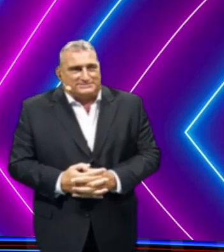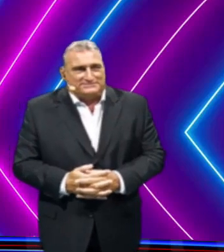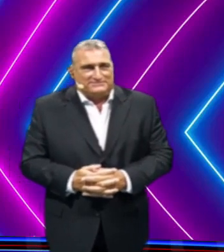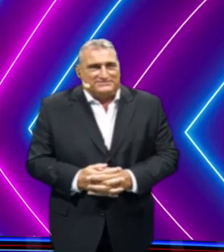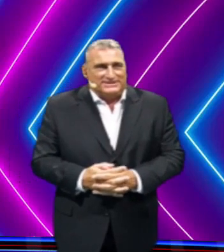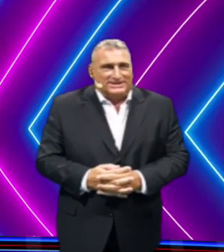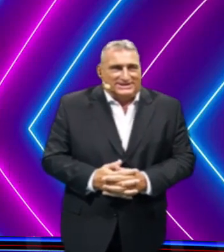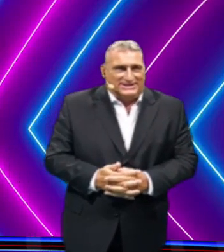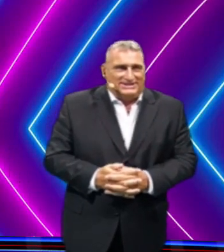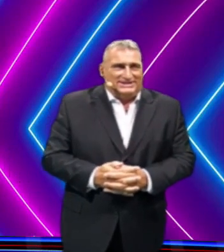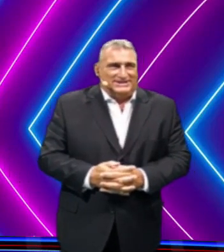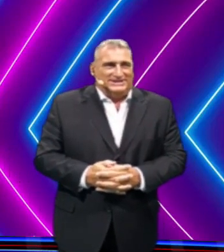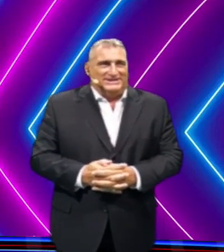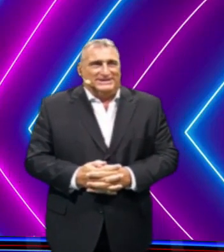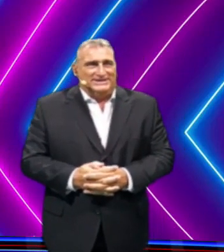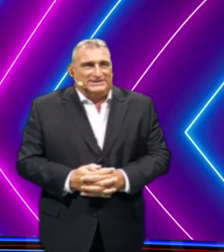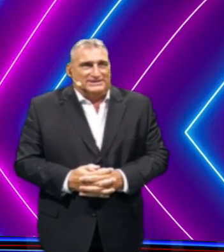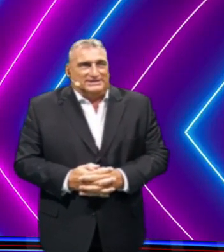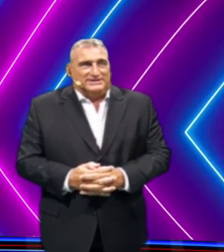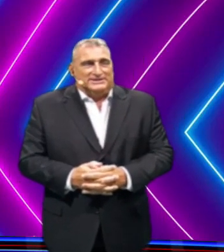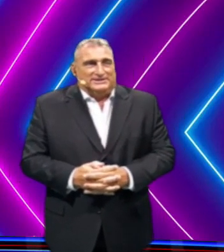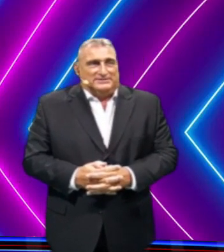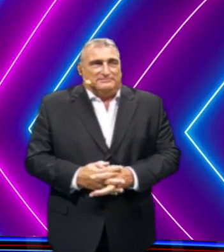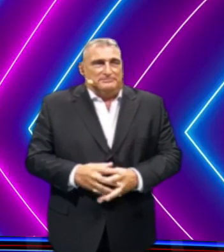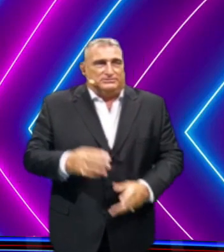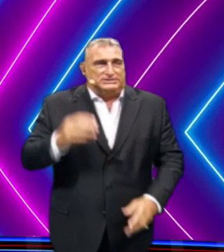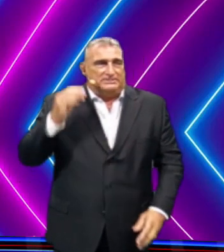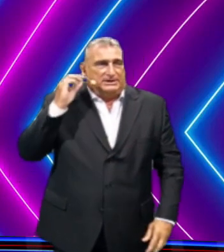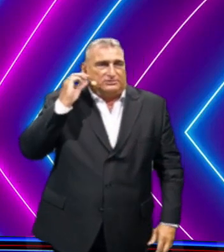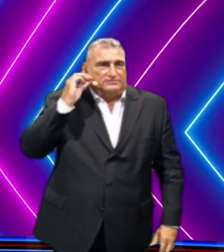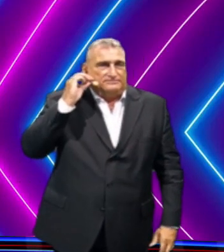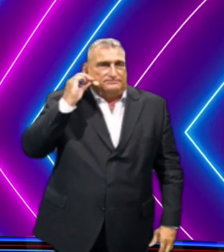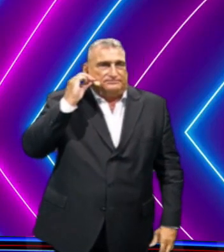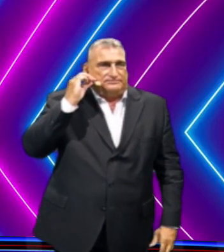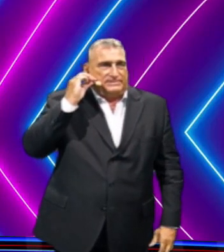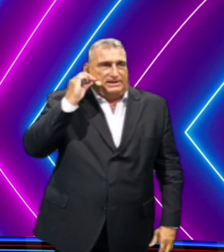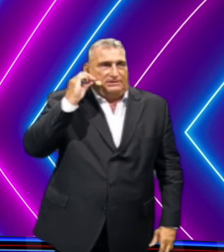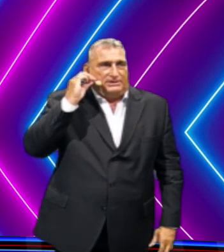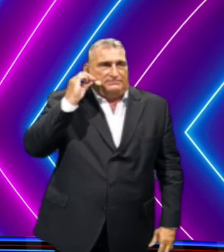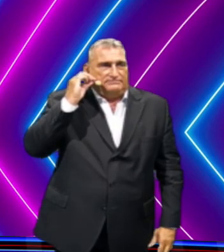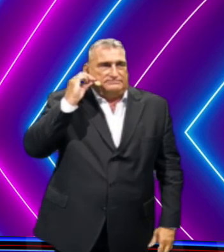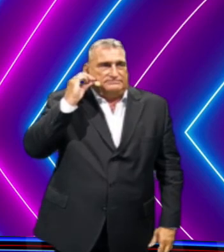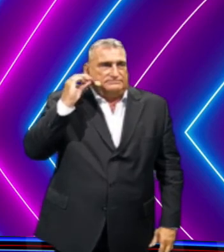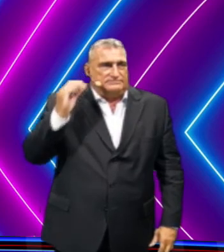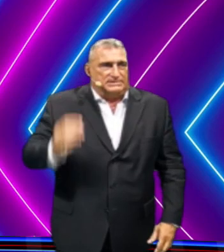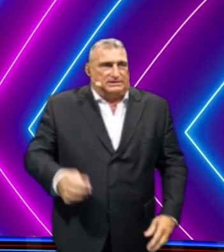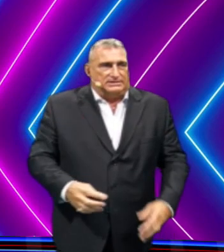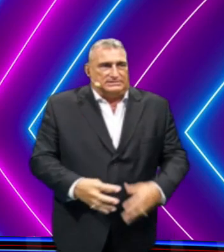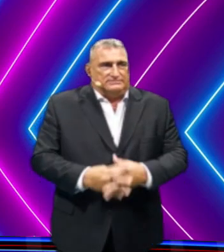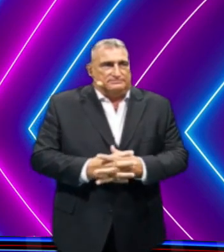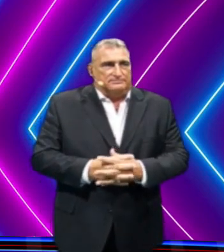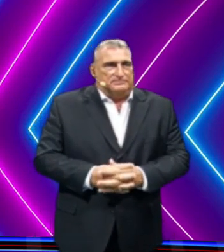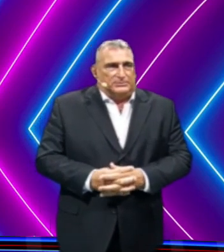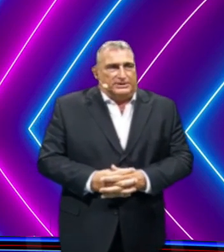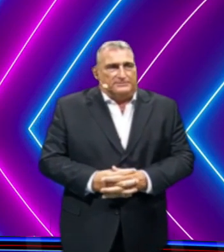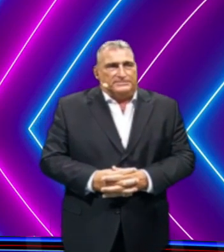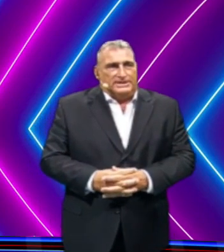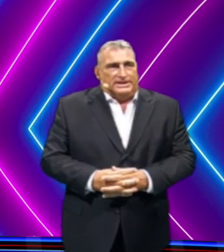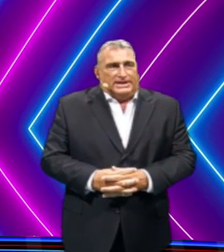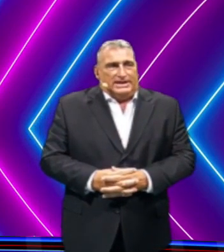¿Estás? Hola, Pedro, te escucho, no te escucho muy bien. ¿Me escuchás Quiero bajo? avisar. Ahí te ¿Ahora? escucho, Bárbara. Ahora sí.